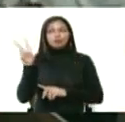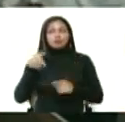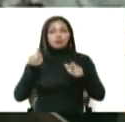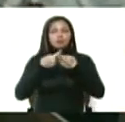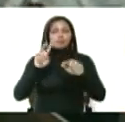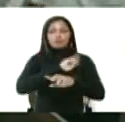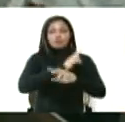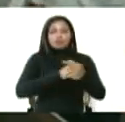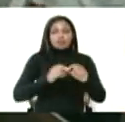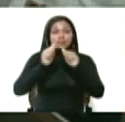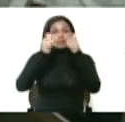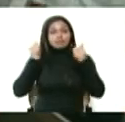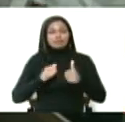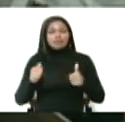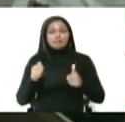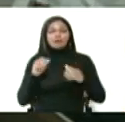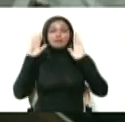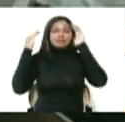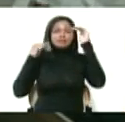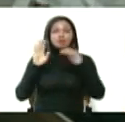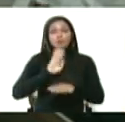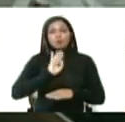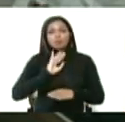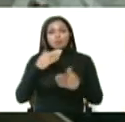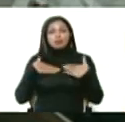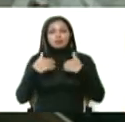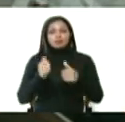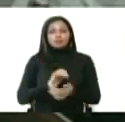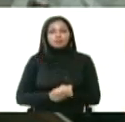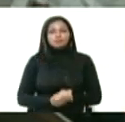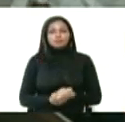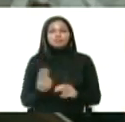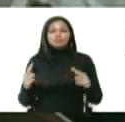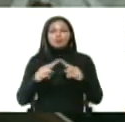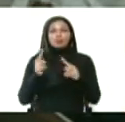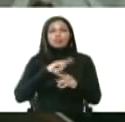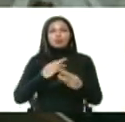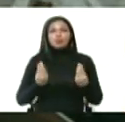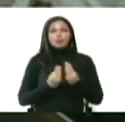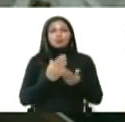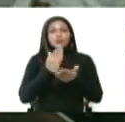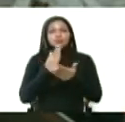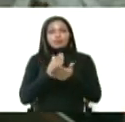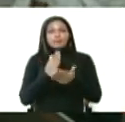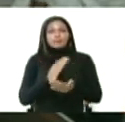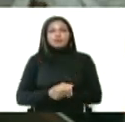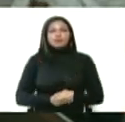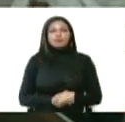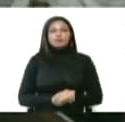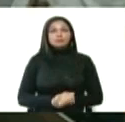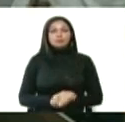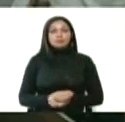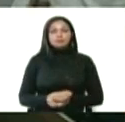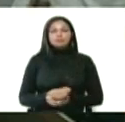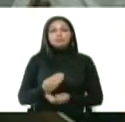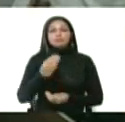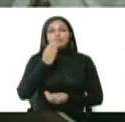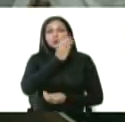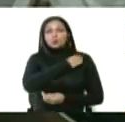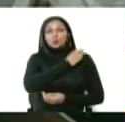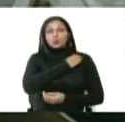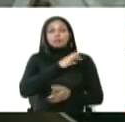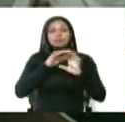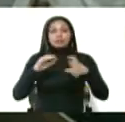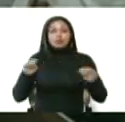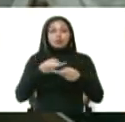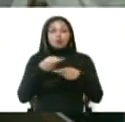para fortalecer el sistema de atención primaria de la salud. Aquí se encuentra conmigo, como siempre, el coronel Suárez Maldonado, secretario de